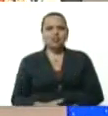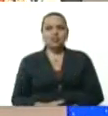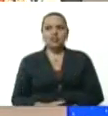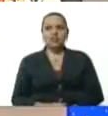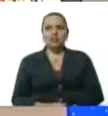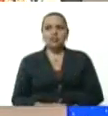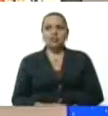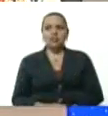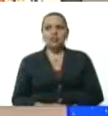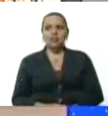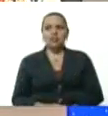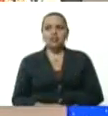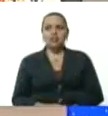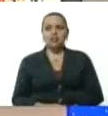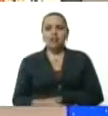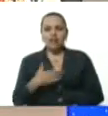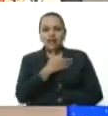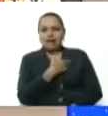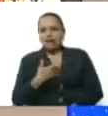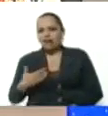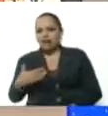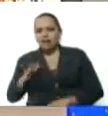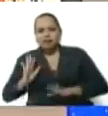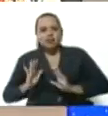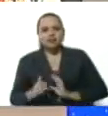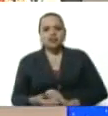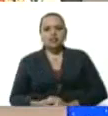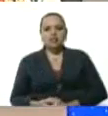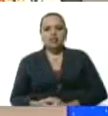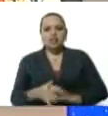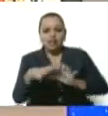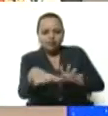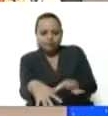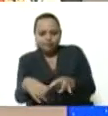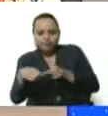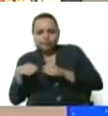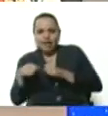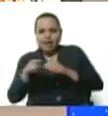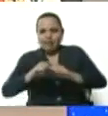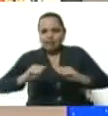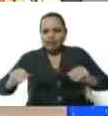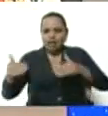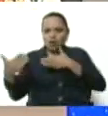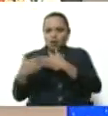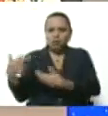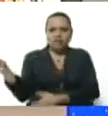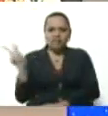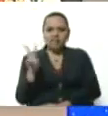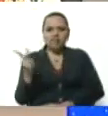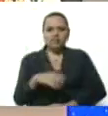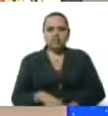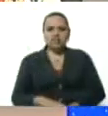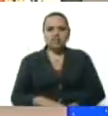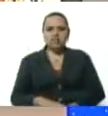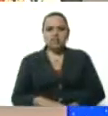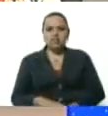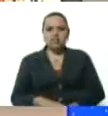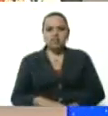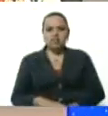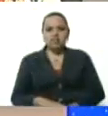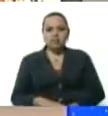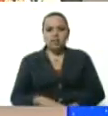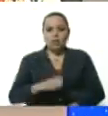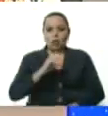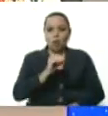consumación o pretender la consumación del despojo territorial contra Venezuela desde el Orinoco hacia el